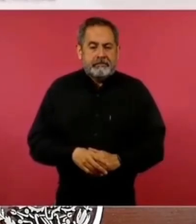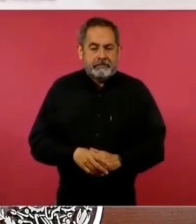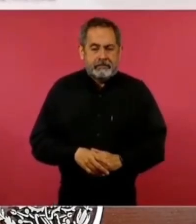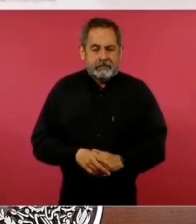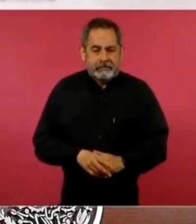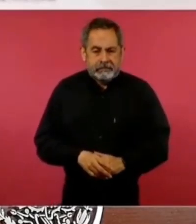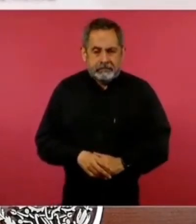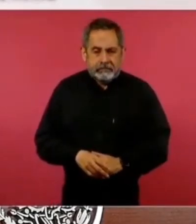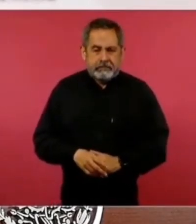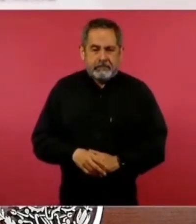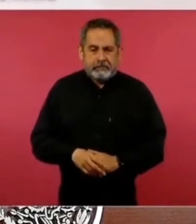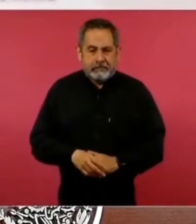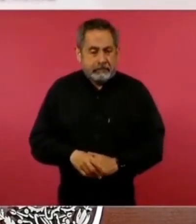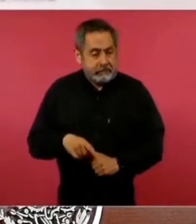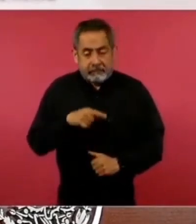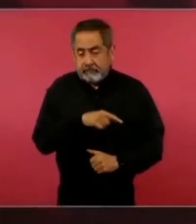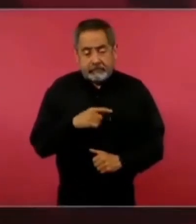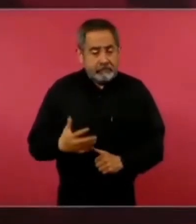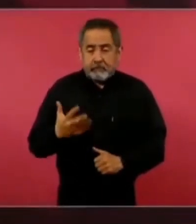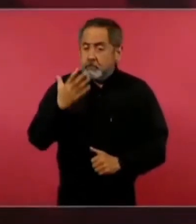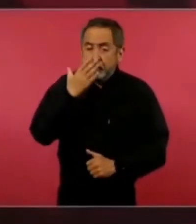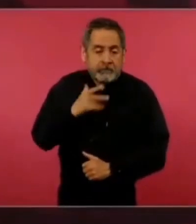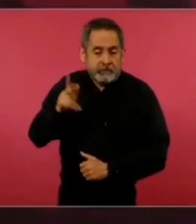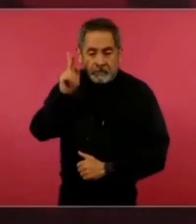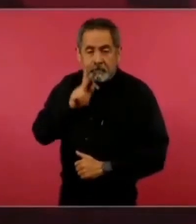En donde sin pruebas,